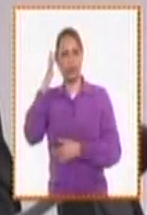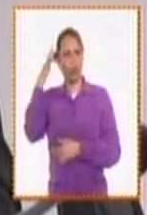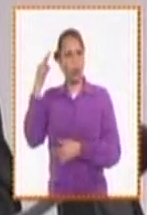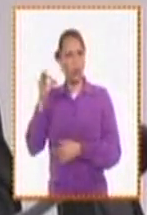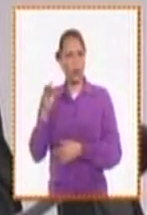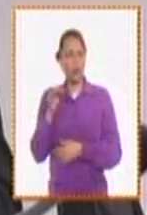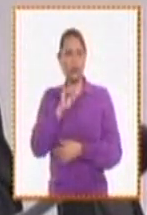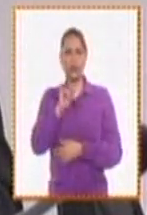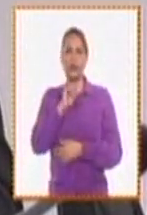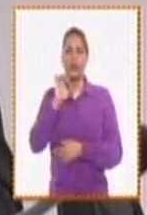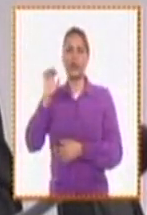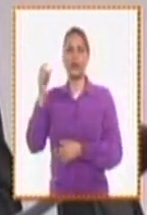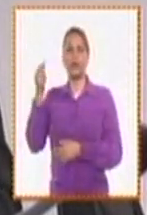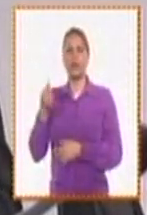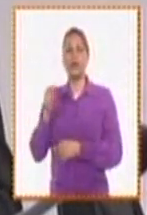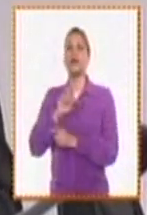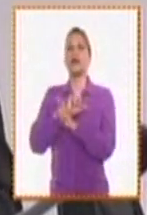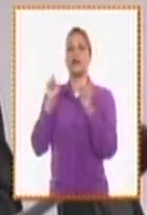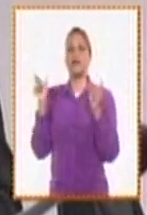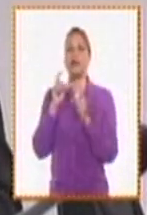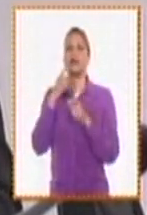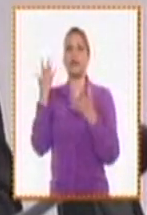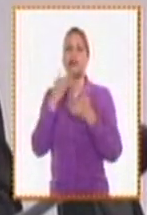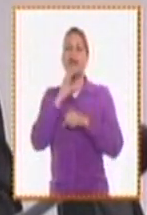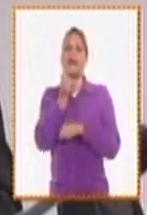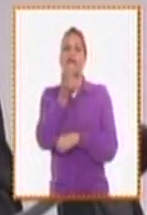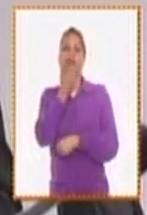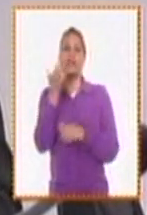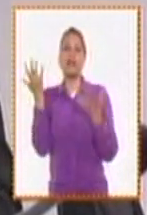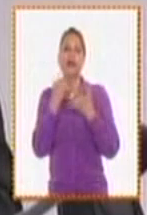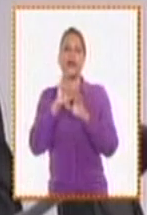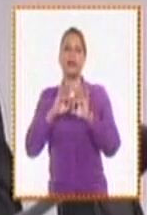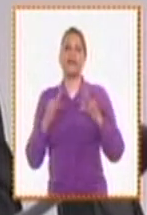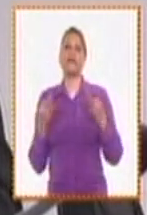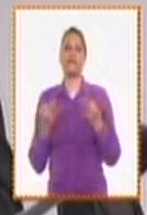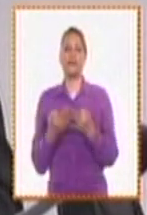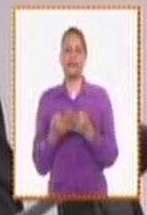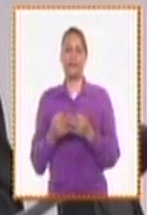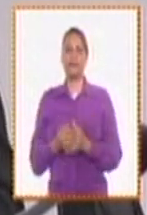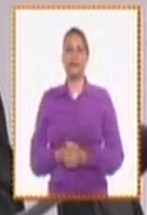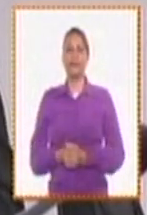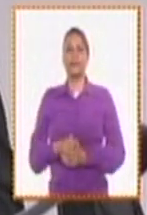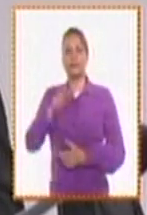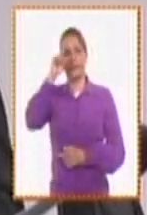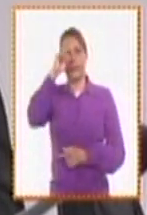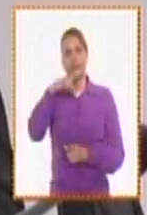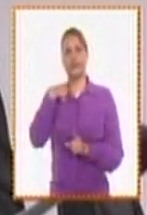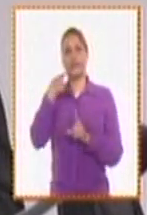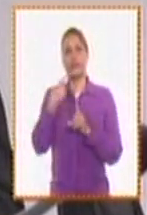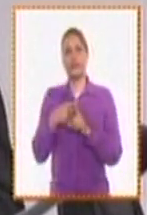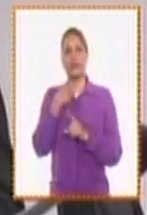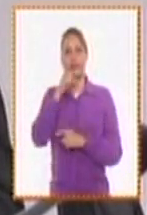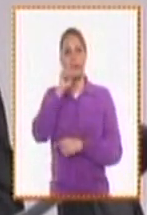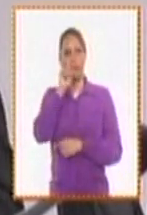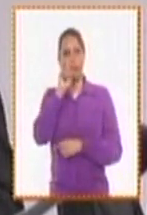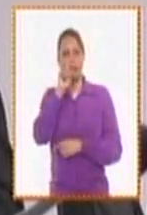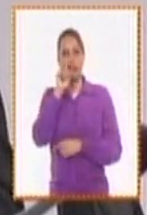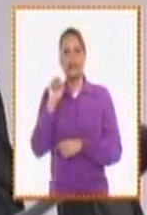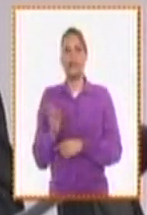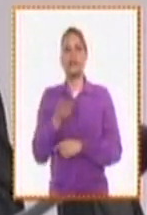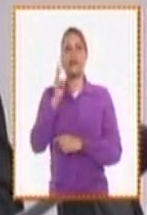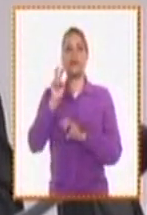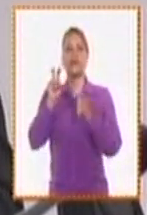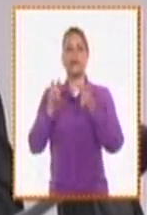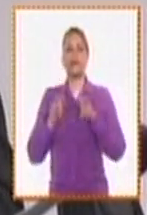económicos que impactan de manera directa a la familia. Como usted decía, nosotros en septiembre concluimos la segunda Asamblea Nacional de la FEN,